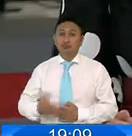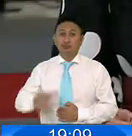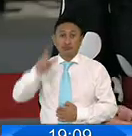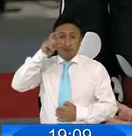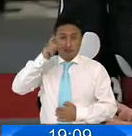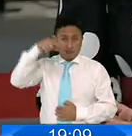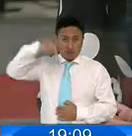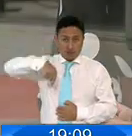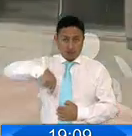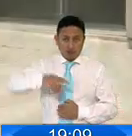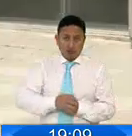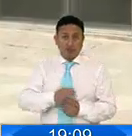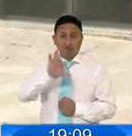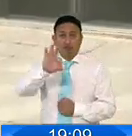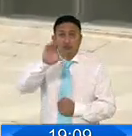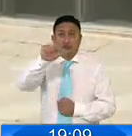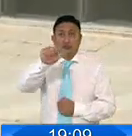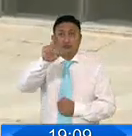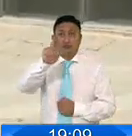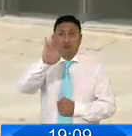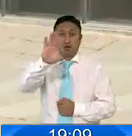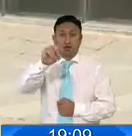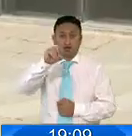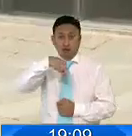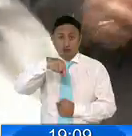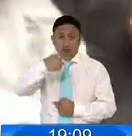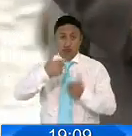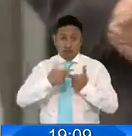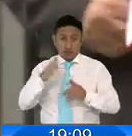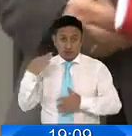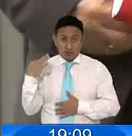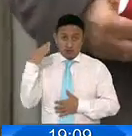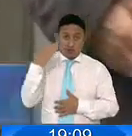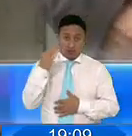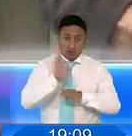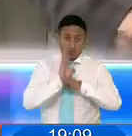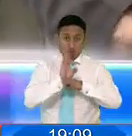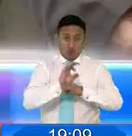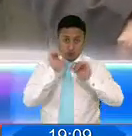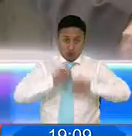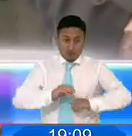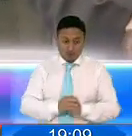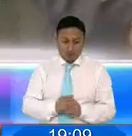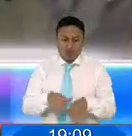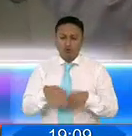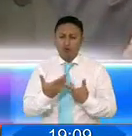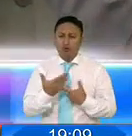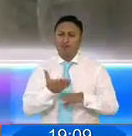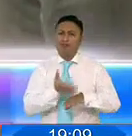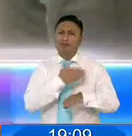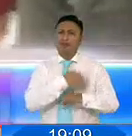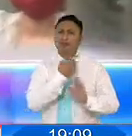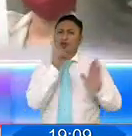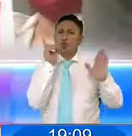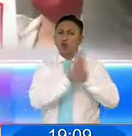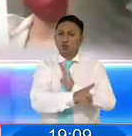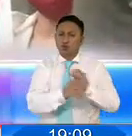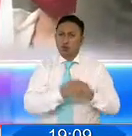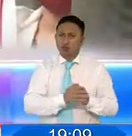Fiscalía General del Estado, Fausto Lupera rindió su versión libre, voluntaria y sin juramento sobre la denuncia que presentó por